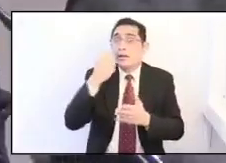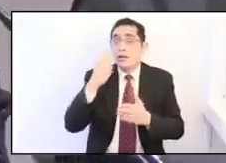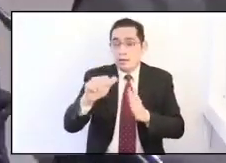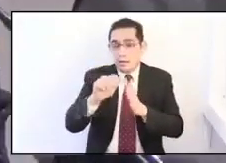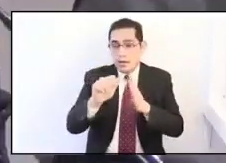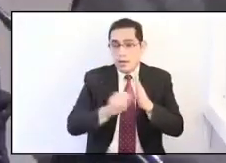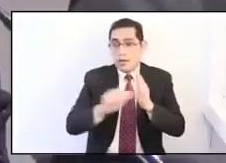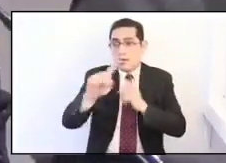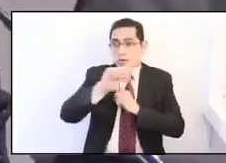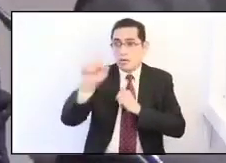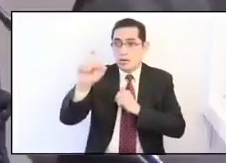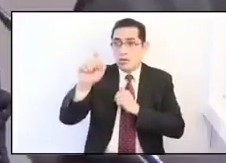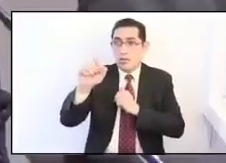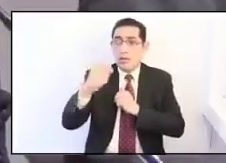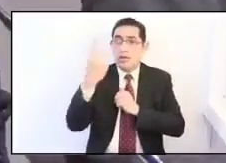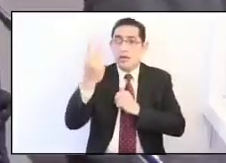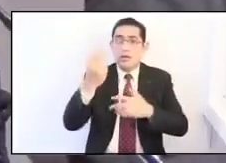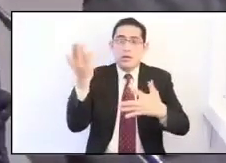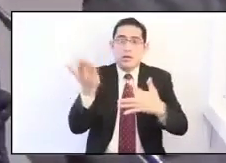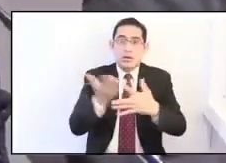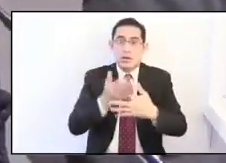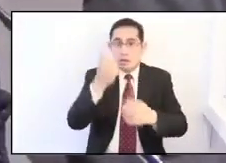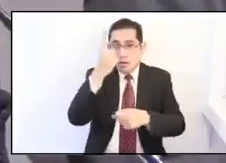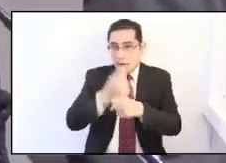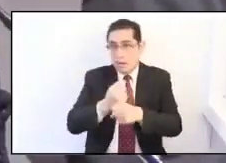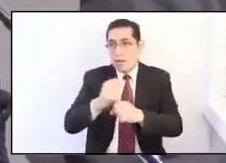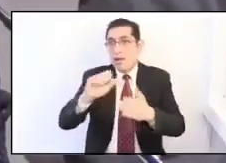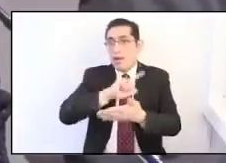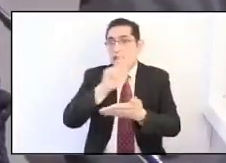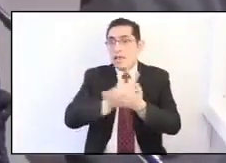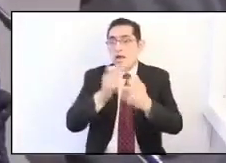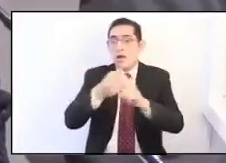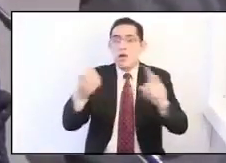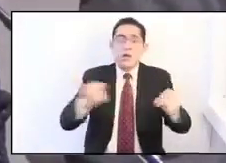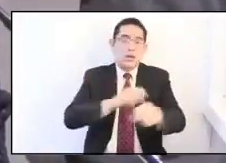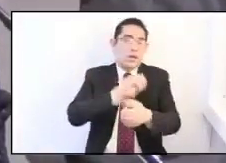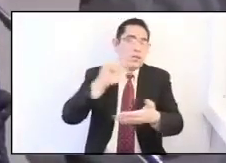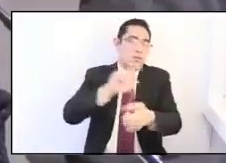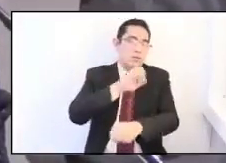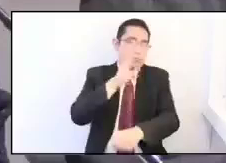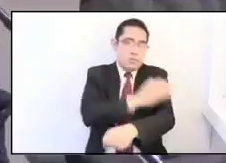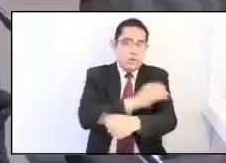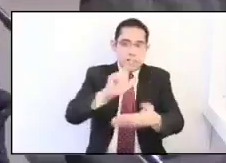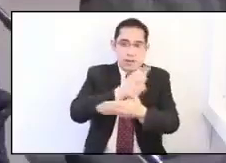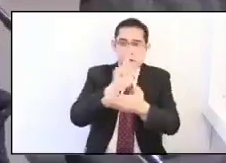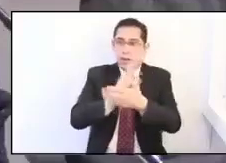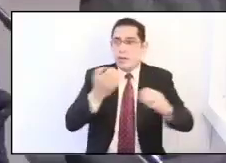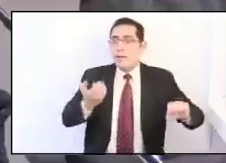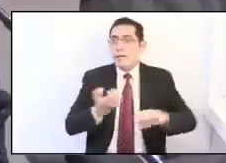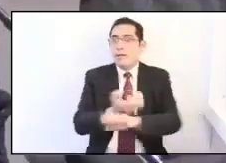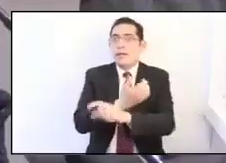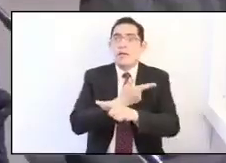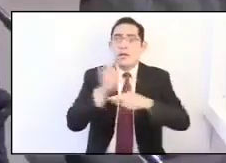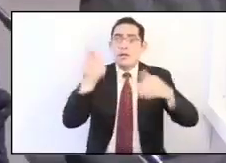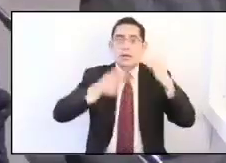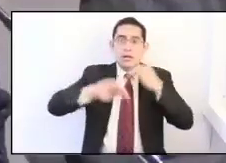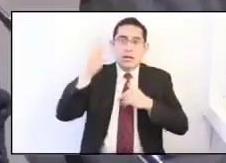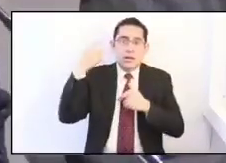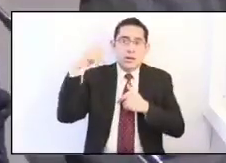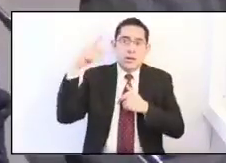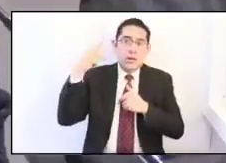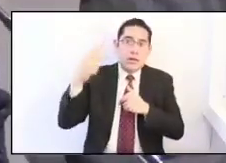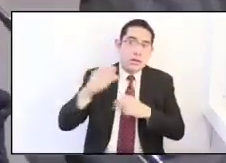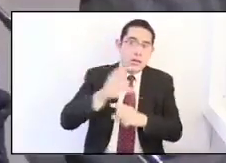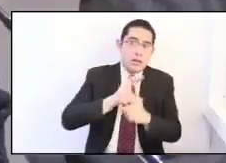artículo 122, primer párrafo de la Ley Orgánica del Poder Legislativo del Estado Libre y Soberano de Puebla, esta